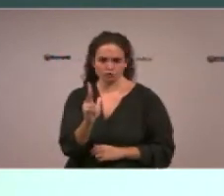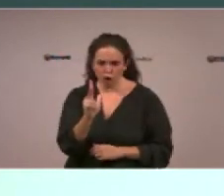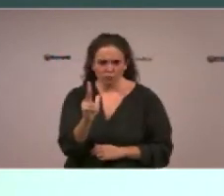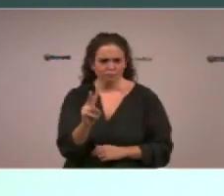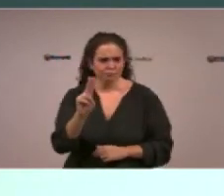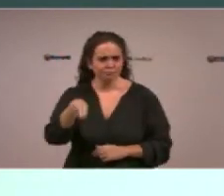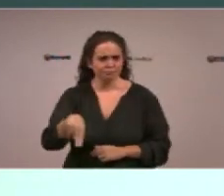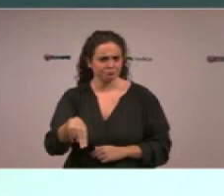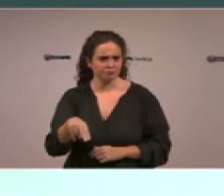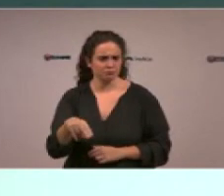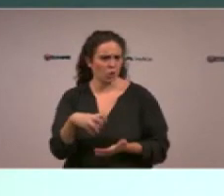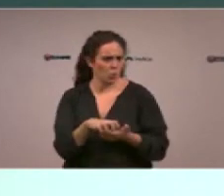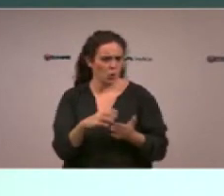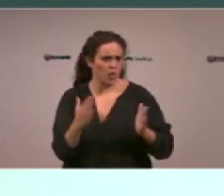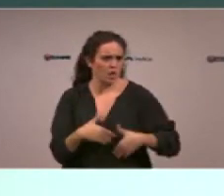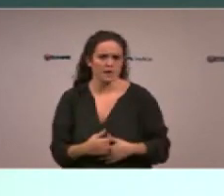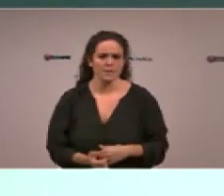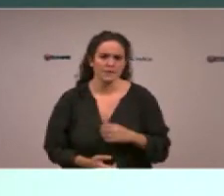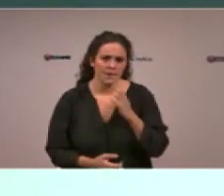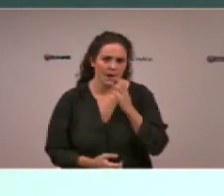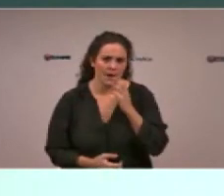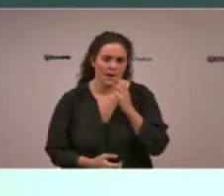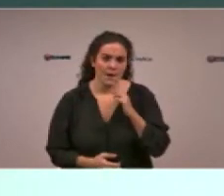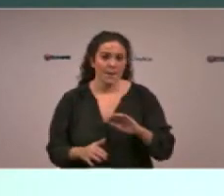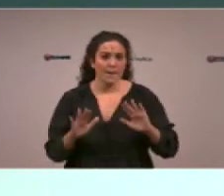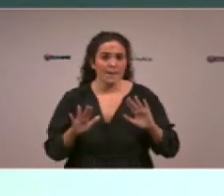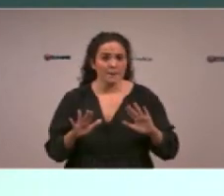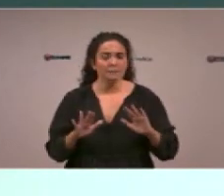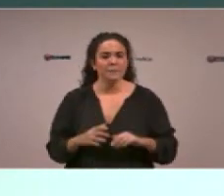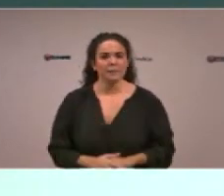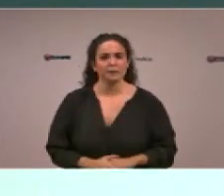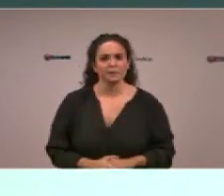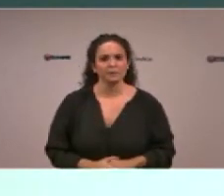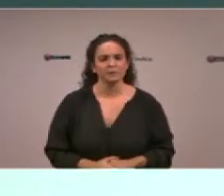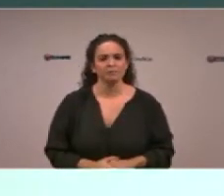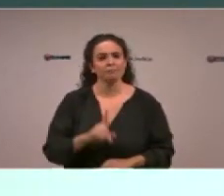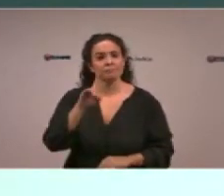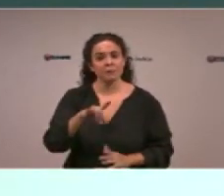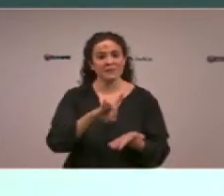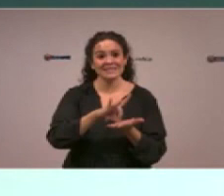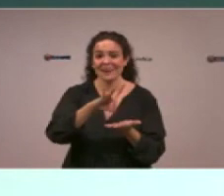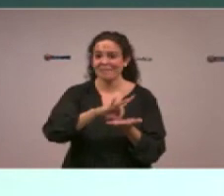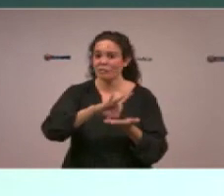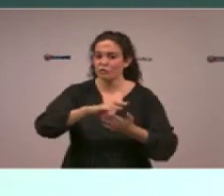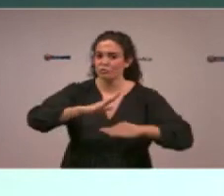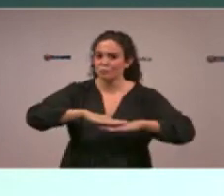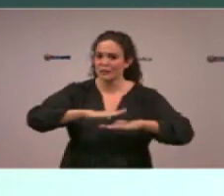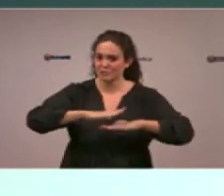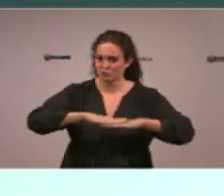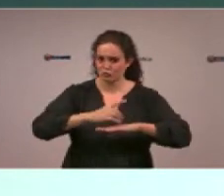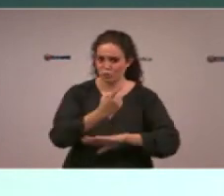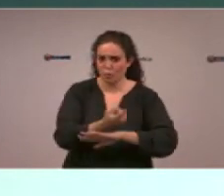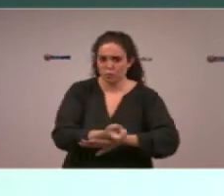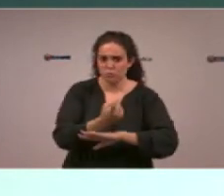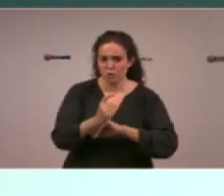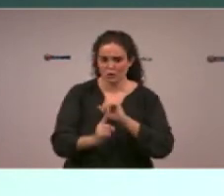y que no lo ponemos en duda, pero, sin embargo, existen también unos servicios mínimos que se han decretado en ese puerto para que,